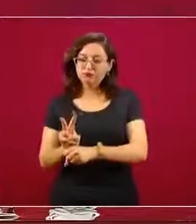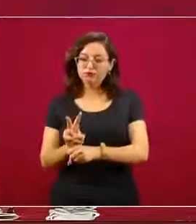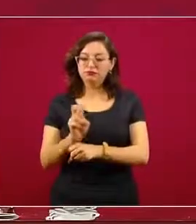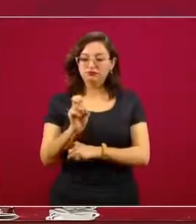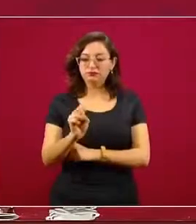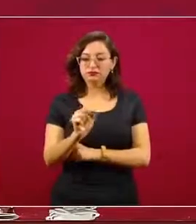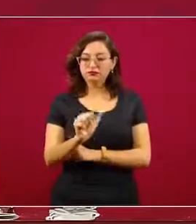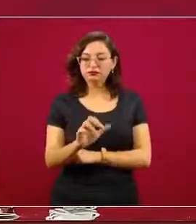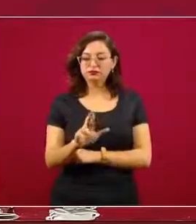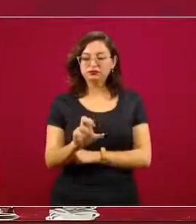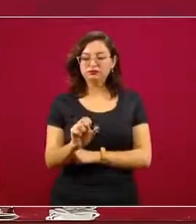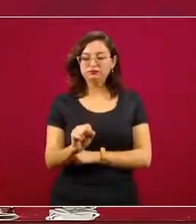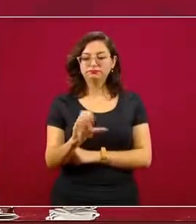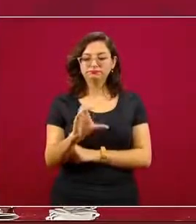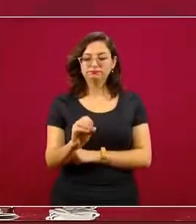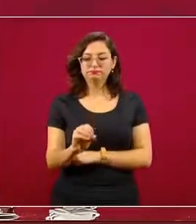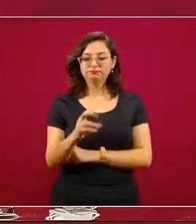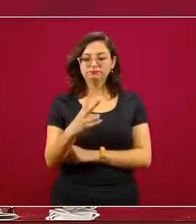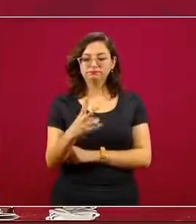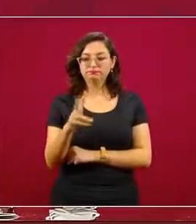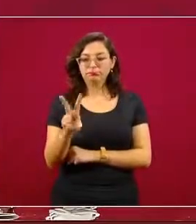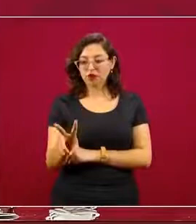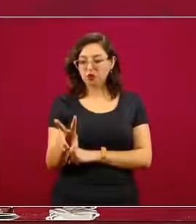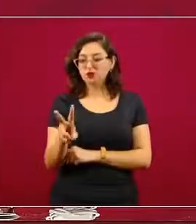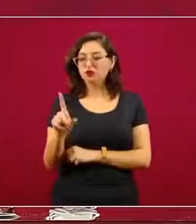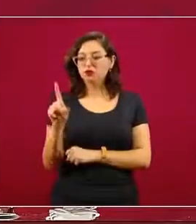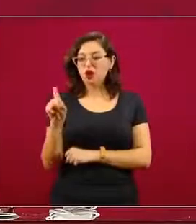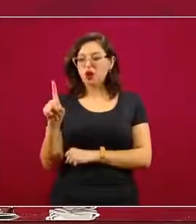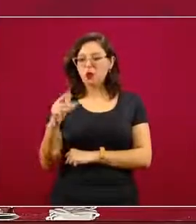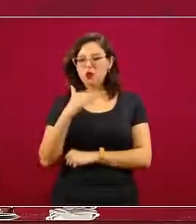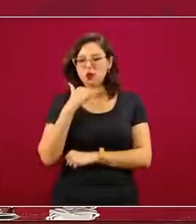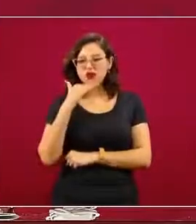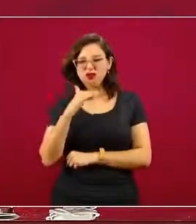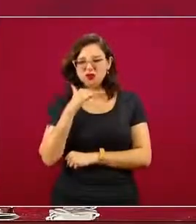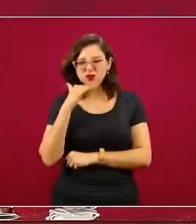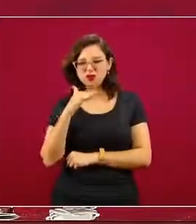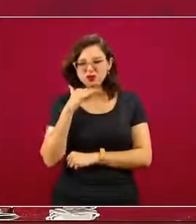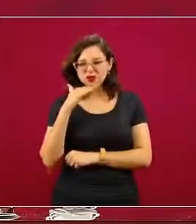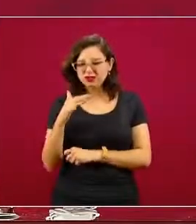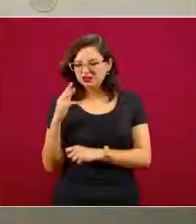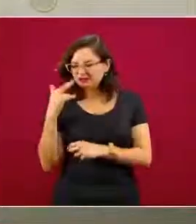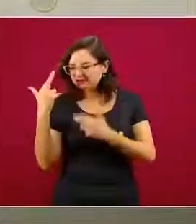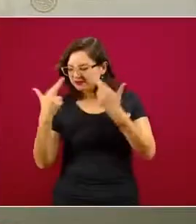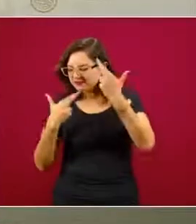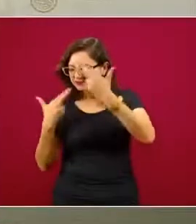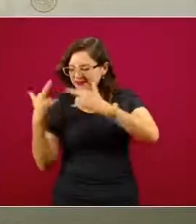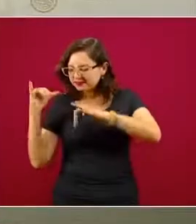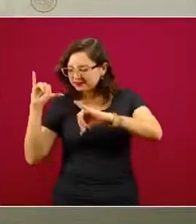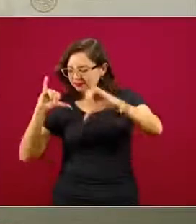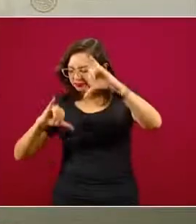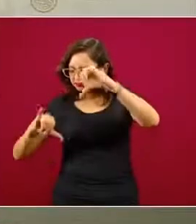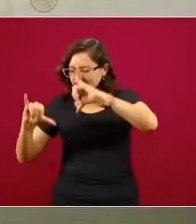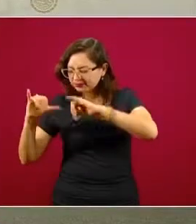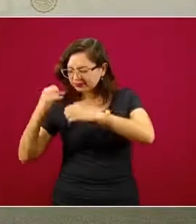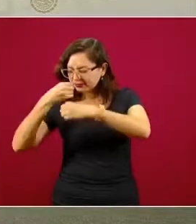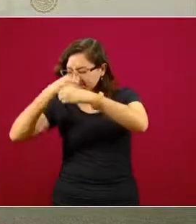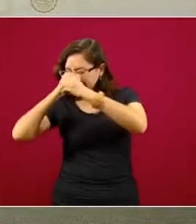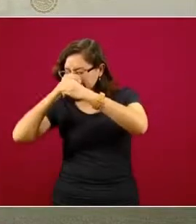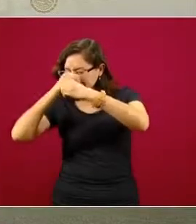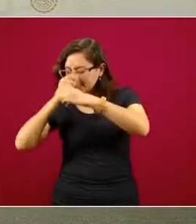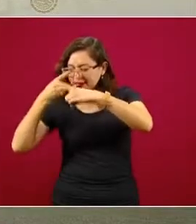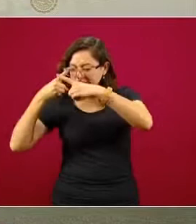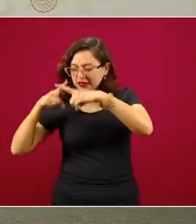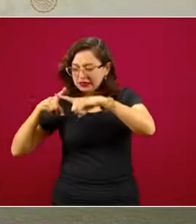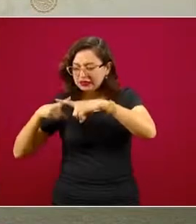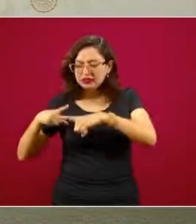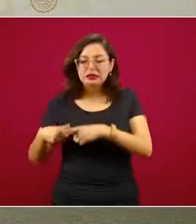virus SARS-CoV-2 en aguas negras, en aguas residuales. Y esto procede de un trabajo del que ya